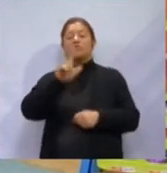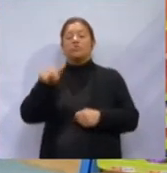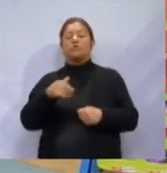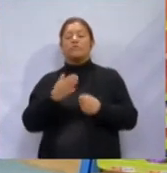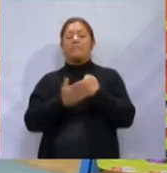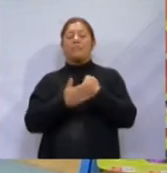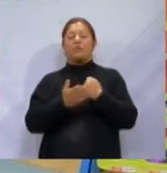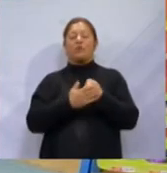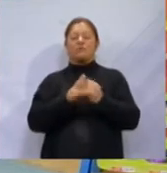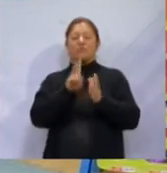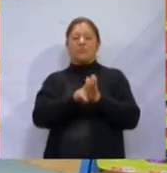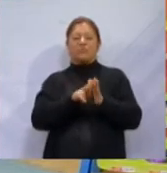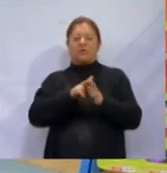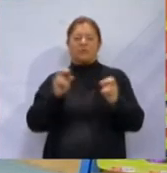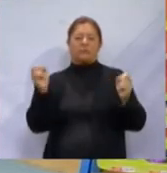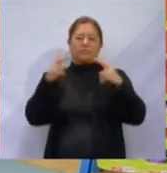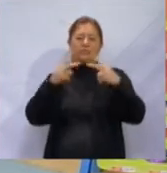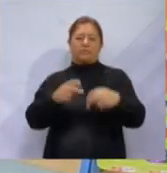se la pierdan. Hasta luego.